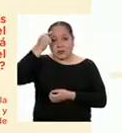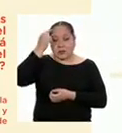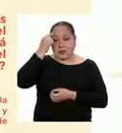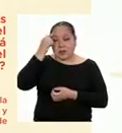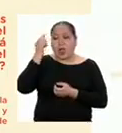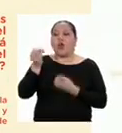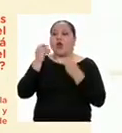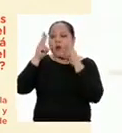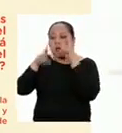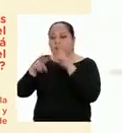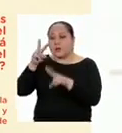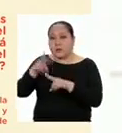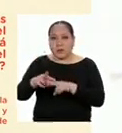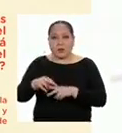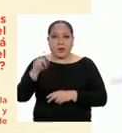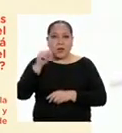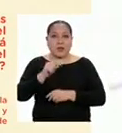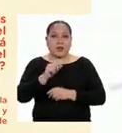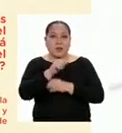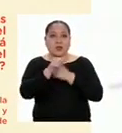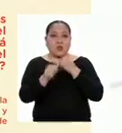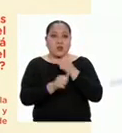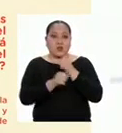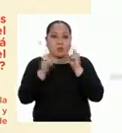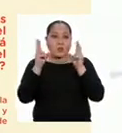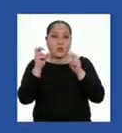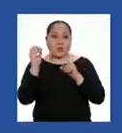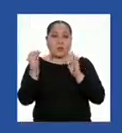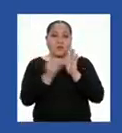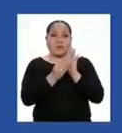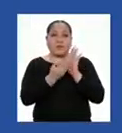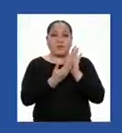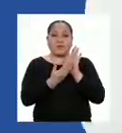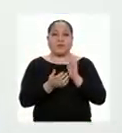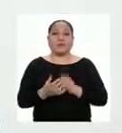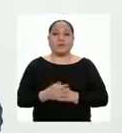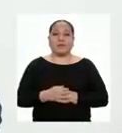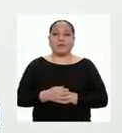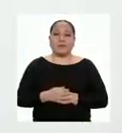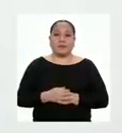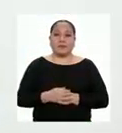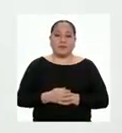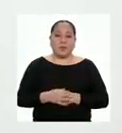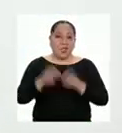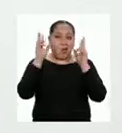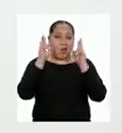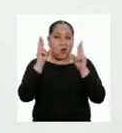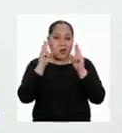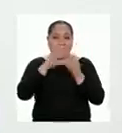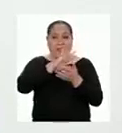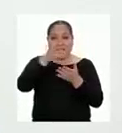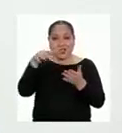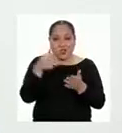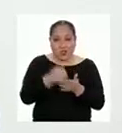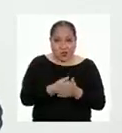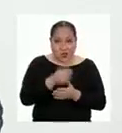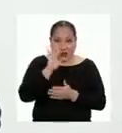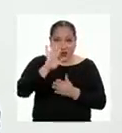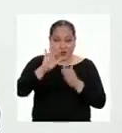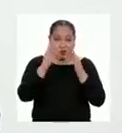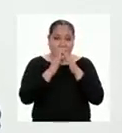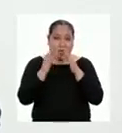Eso responde directamente al subtema y lo especifica dentro del párrafo. Espero que todas y todos en